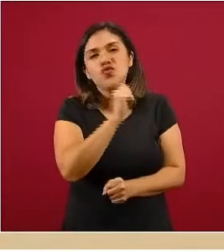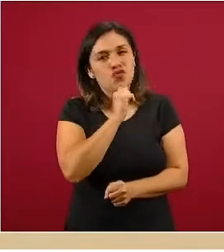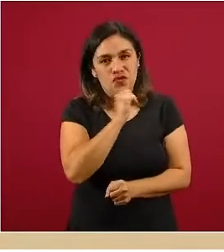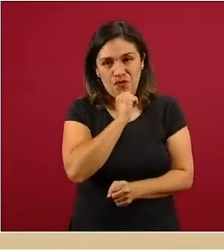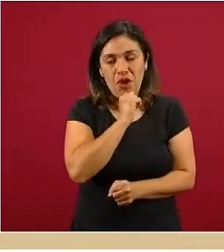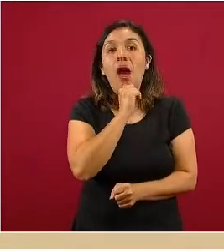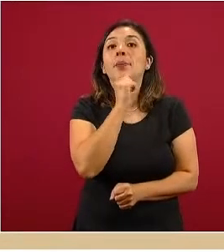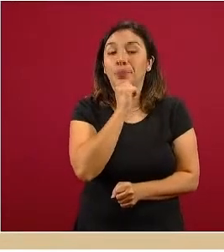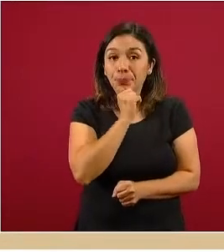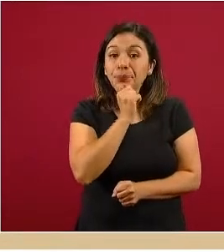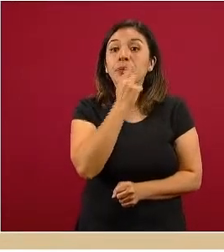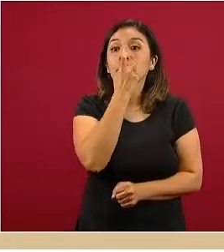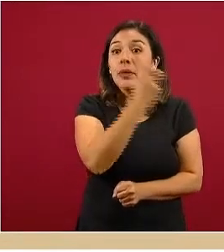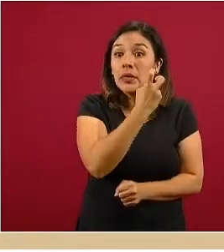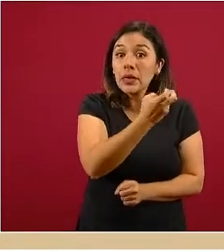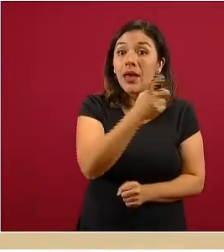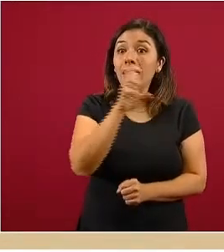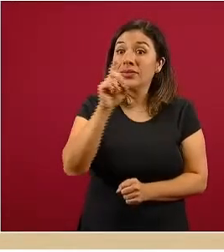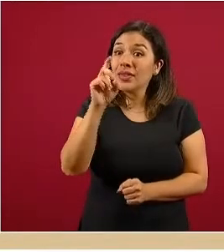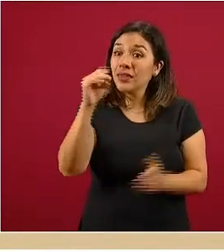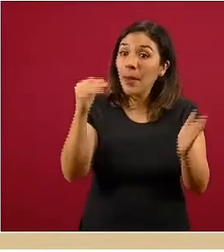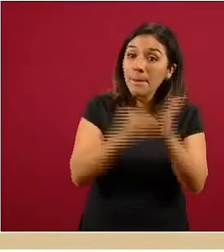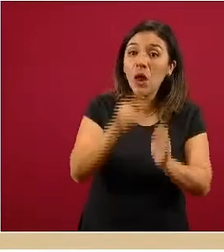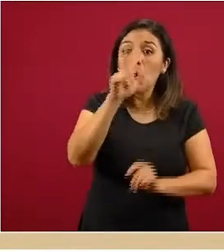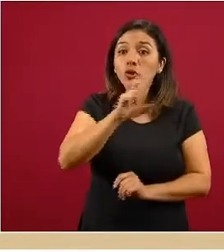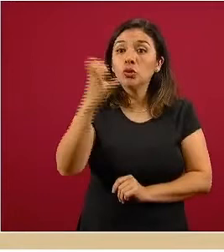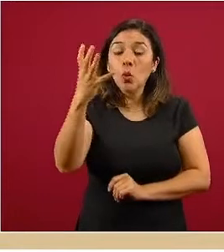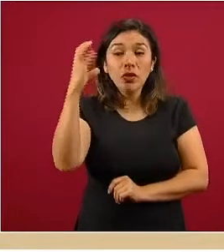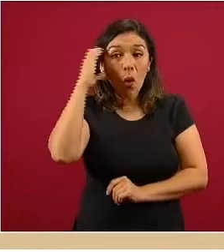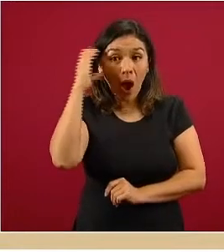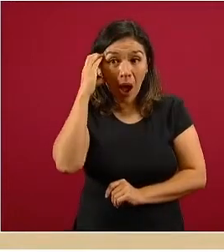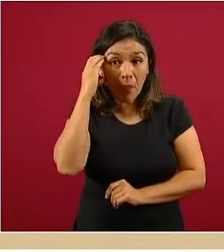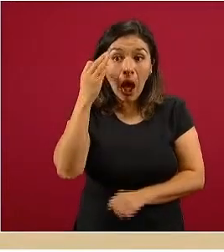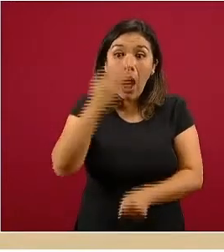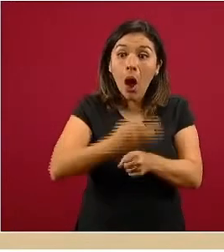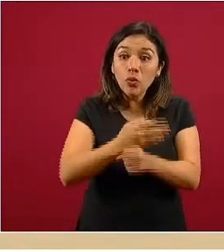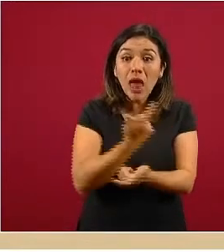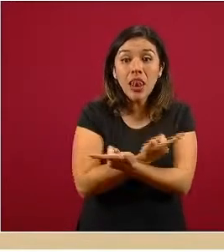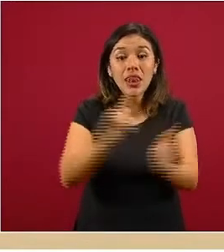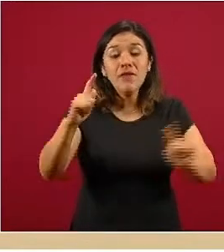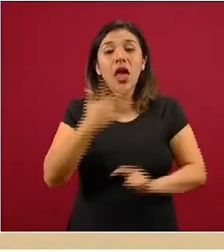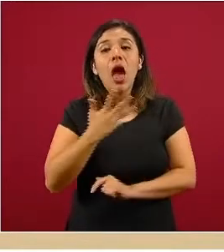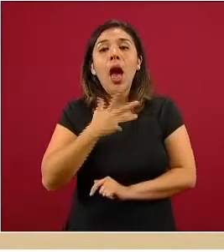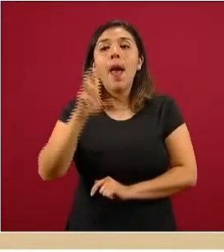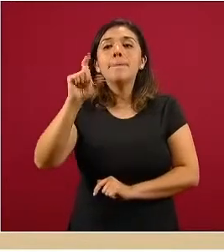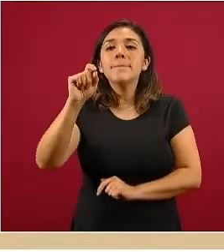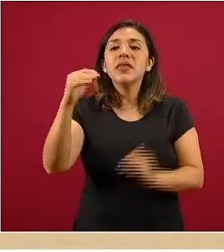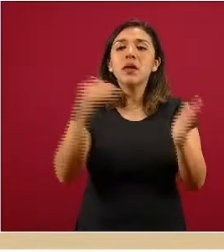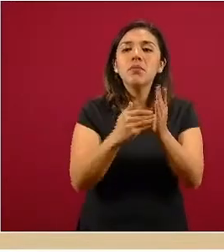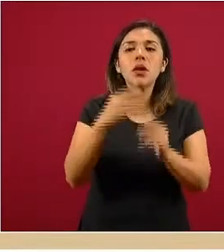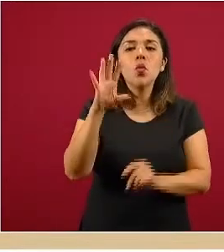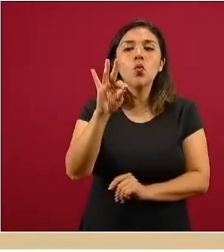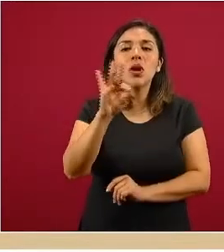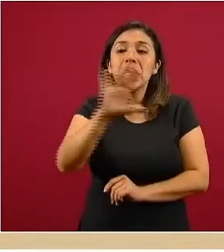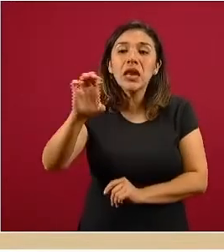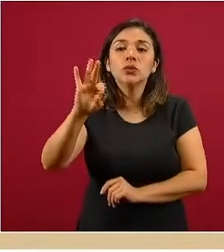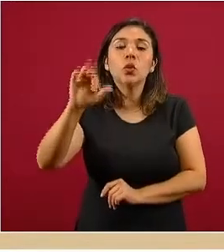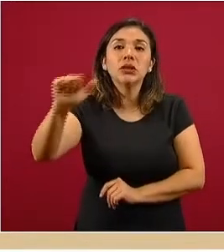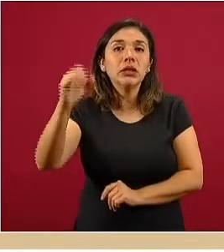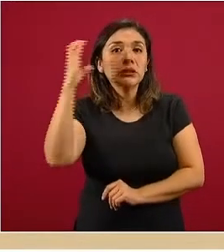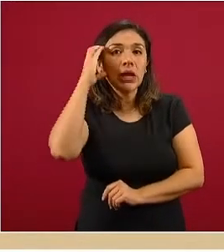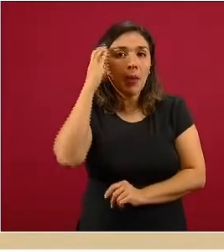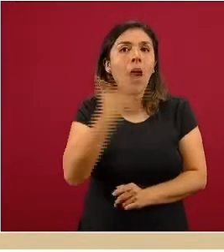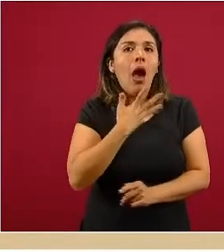lo tanto ese número de personas recuperadas debe ser mayor. La curva de casos estimados se mantiene sin cambio en las